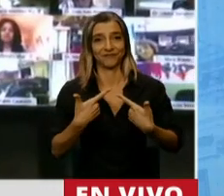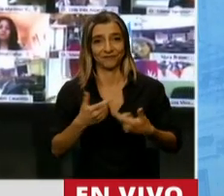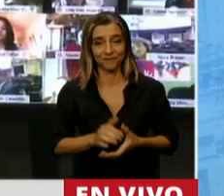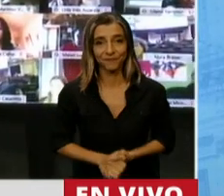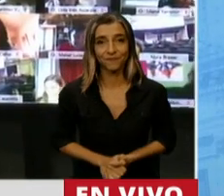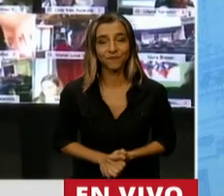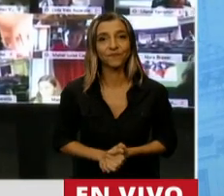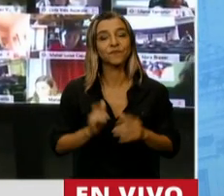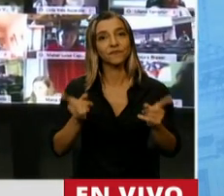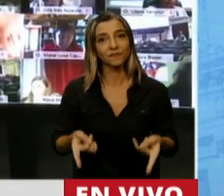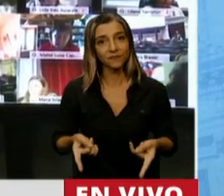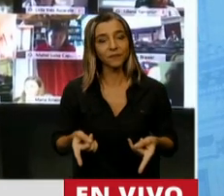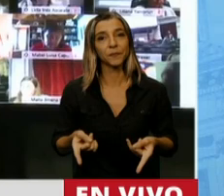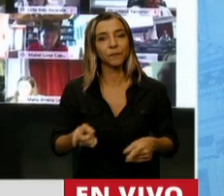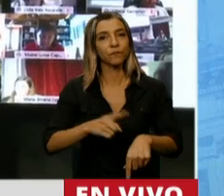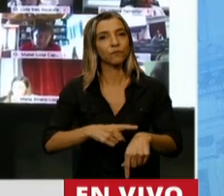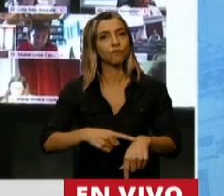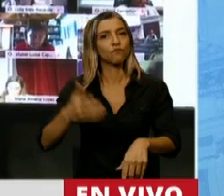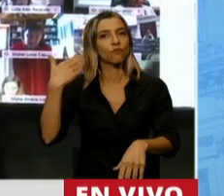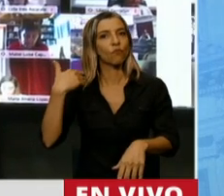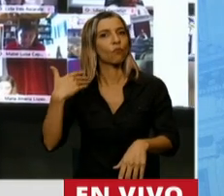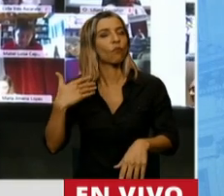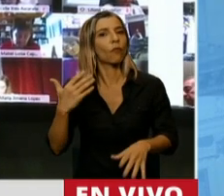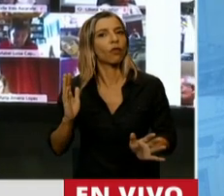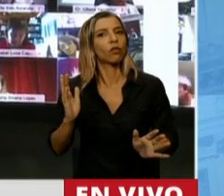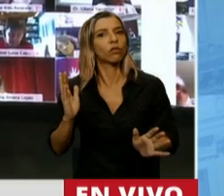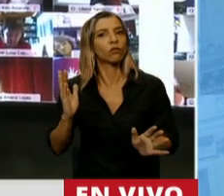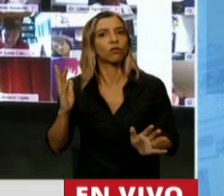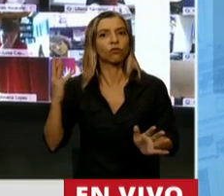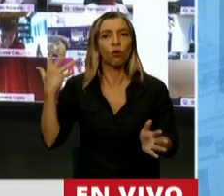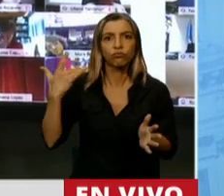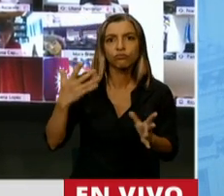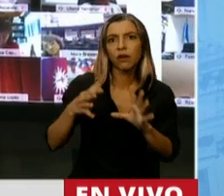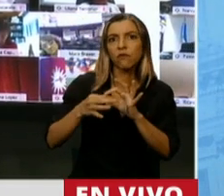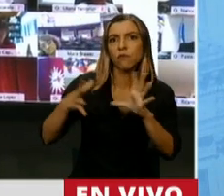Y además fue la irrupción en esta etapa de la democracia,